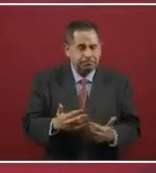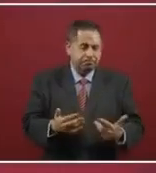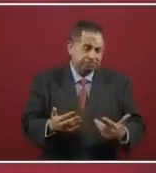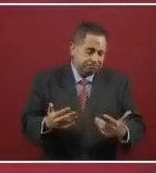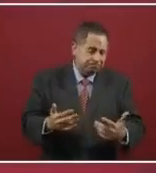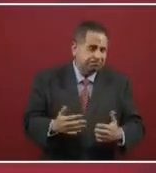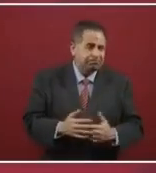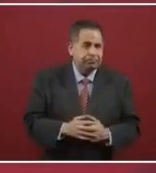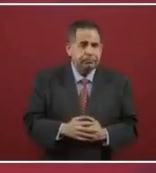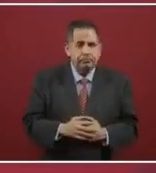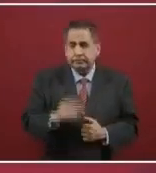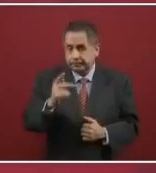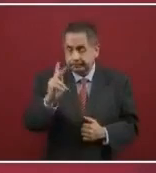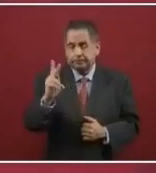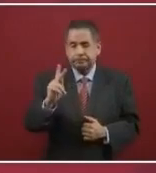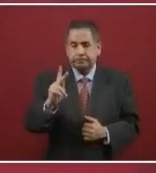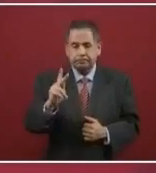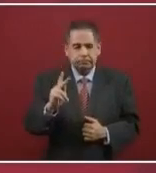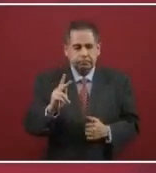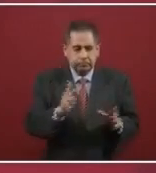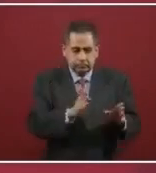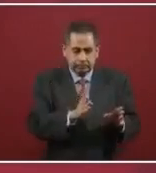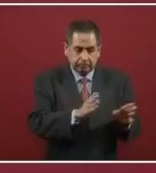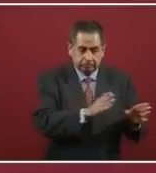Pero en lo general